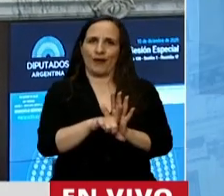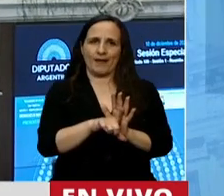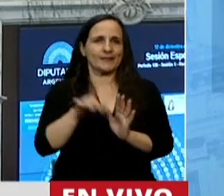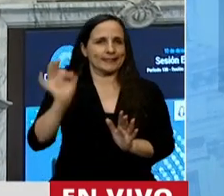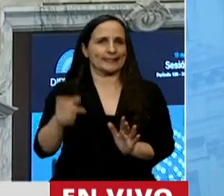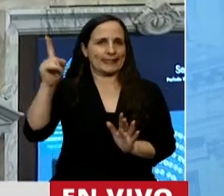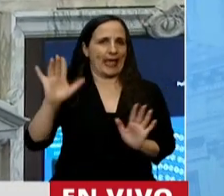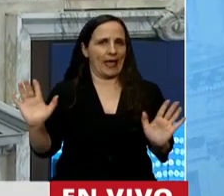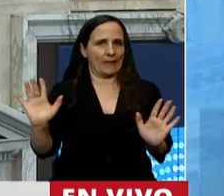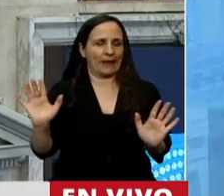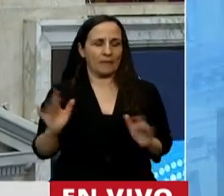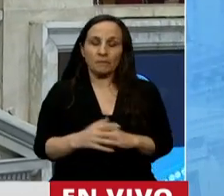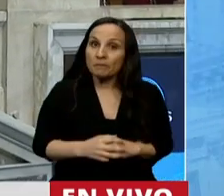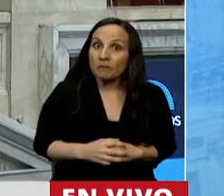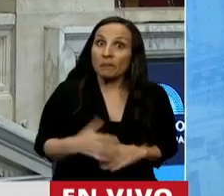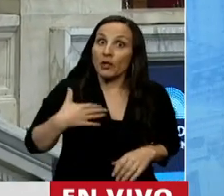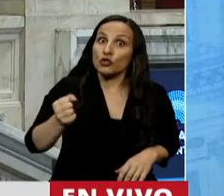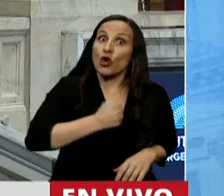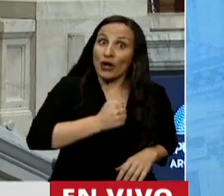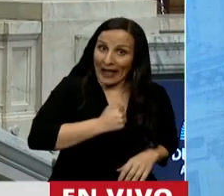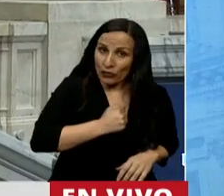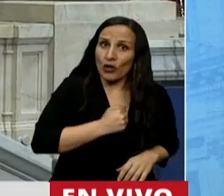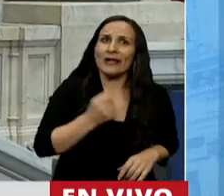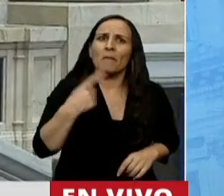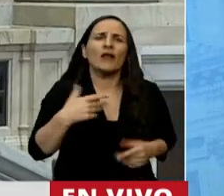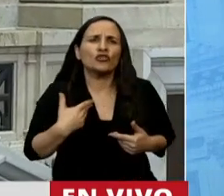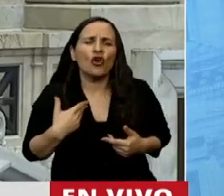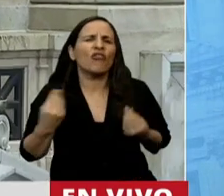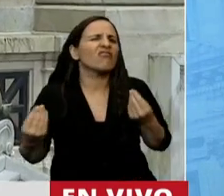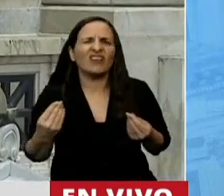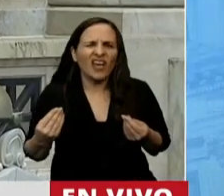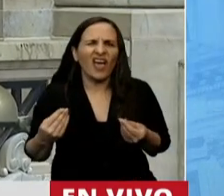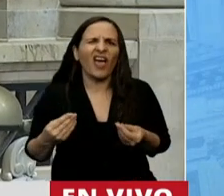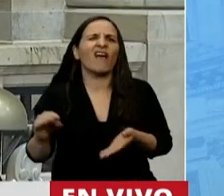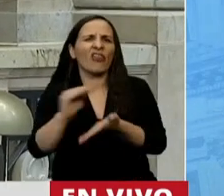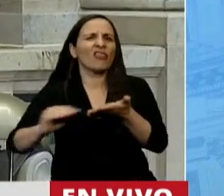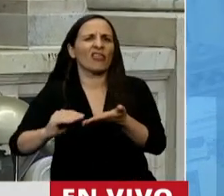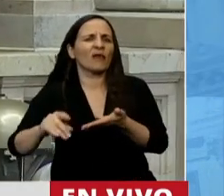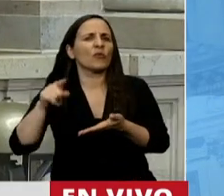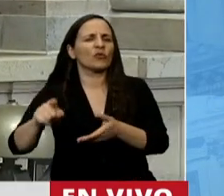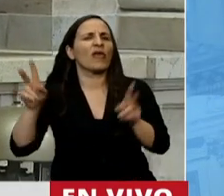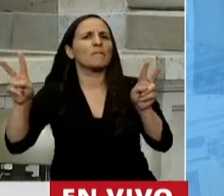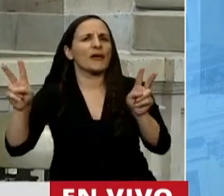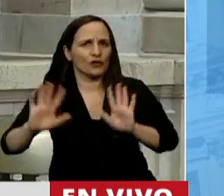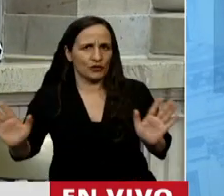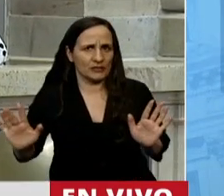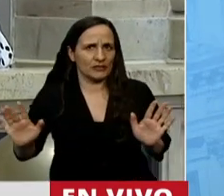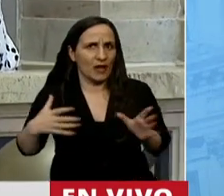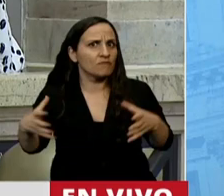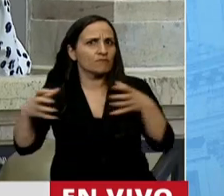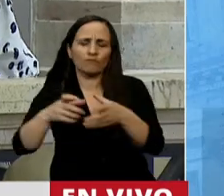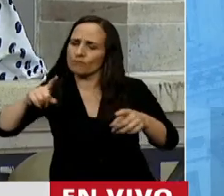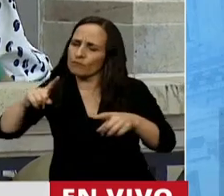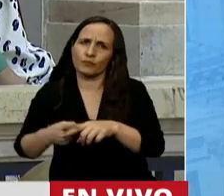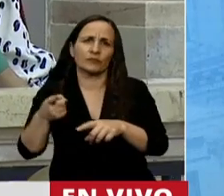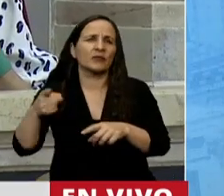segundo lugar, quiero decir, además de católica, soy legisladora peronista. Y en nuestro movimiento, señor presidente, son